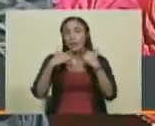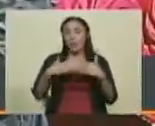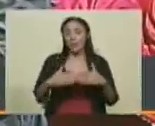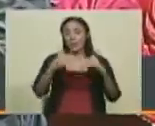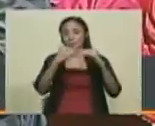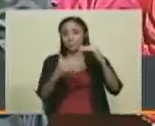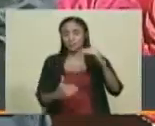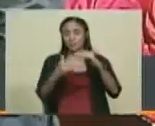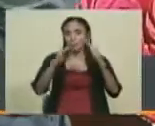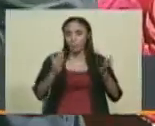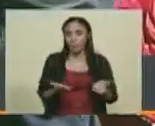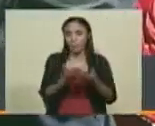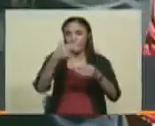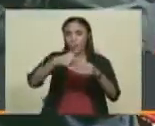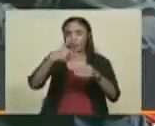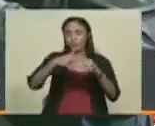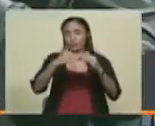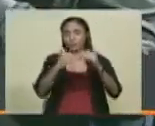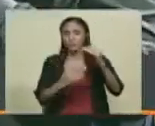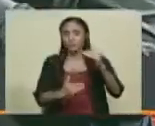Y entiéndase como diferida